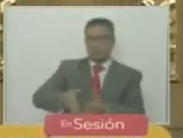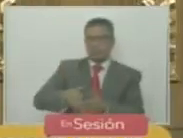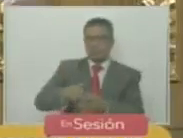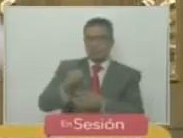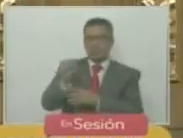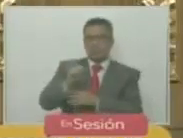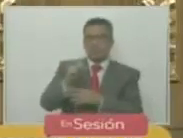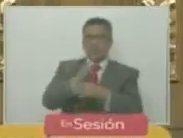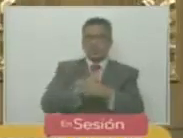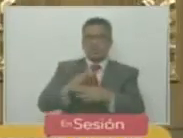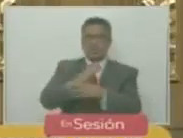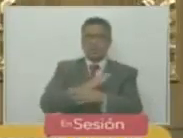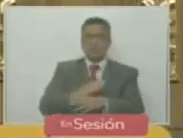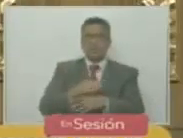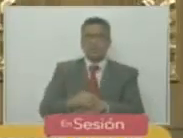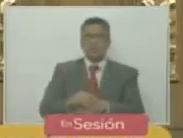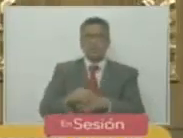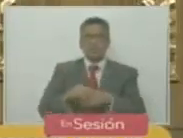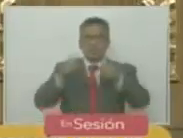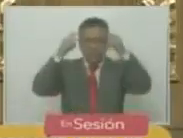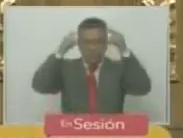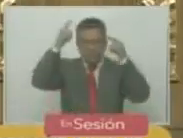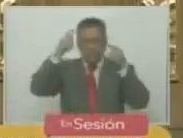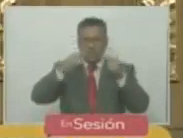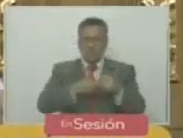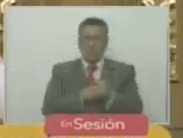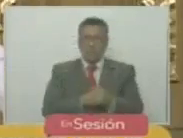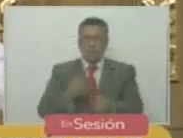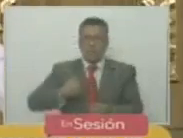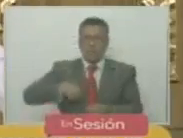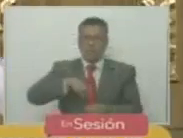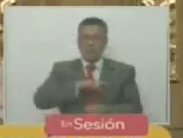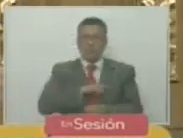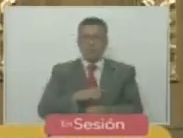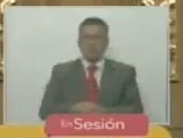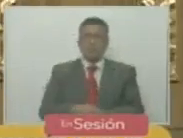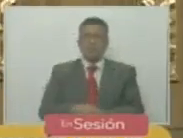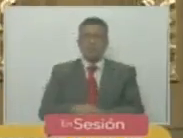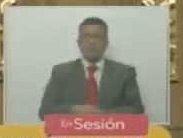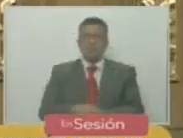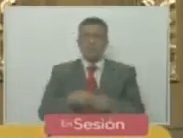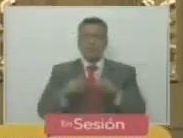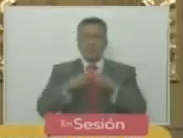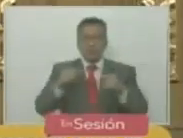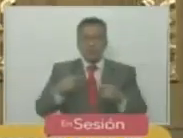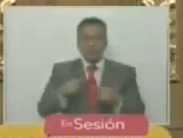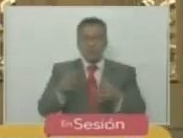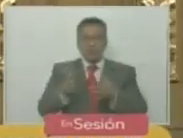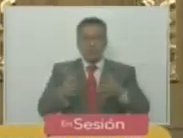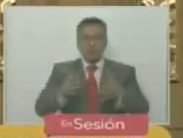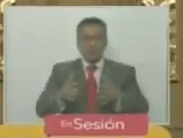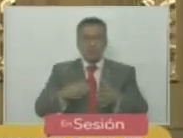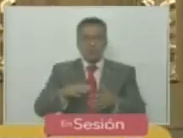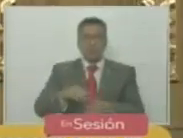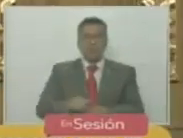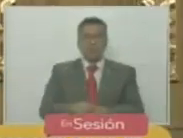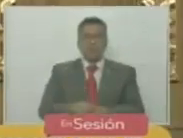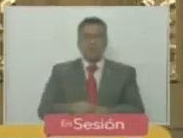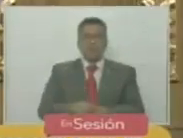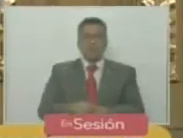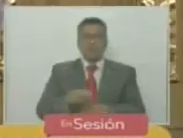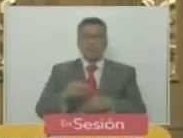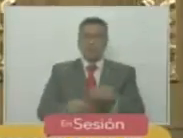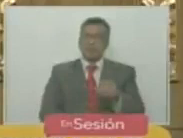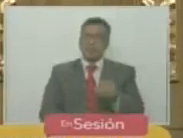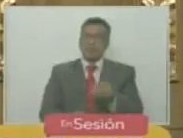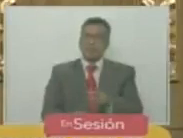en bronce, sino que Chávez era, que Bolívar era como nosotros. De hecho, todavía hoy retumba en nuestro continente lo que